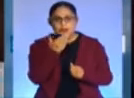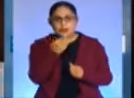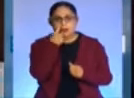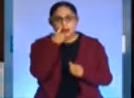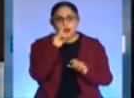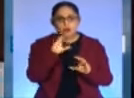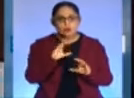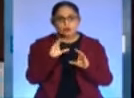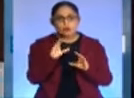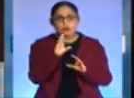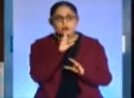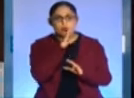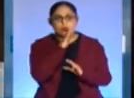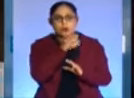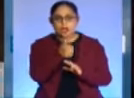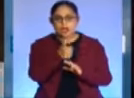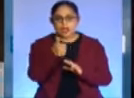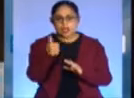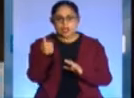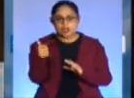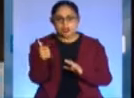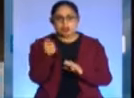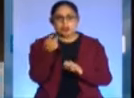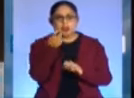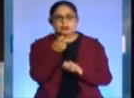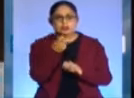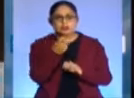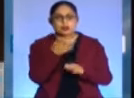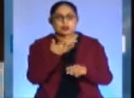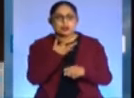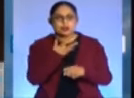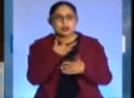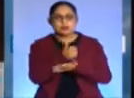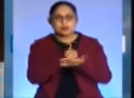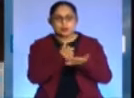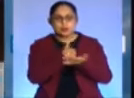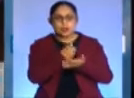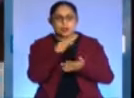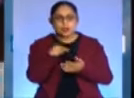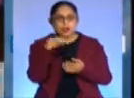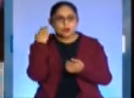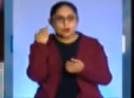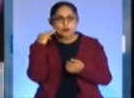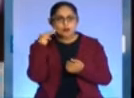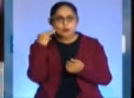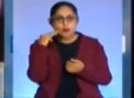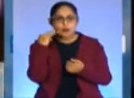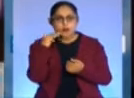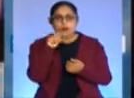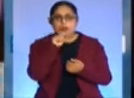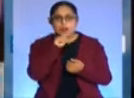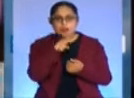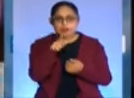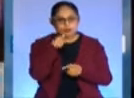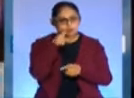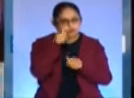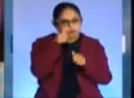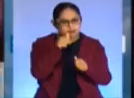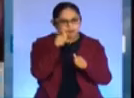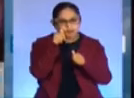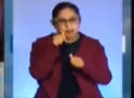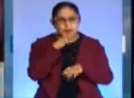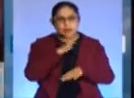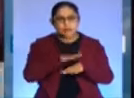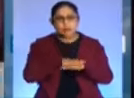de cada uno de los inmuebles. Eso simplemente en la ciudad de Morelia sería que el instituto estuviera al pendiente de más de